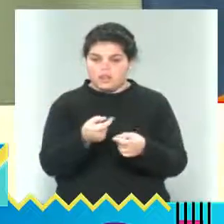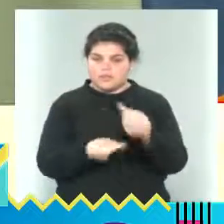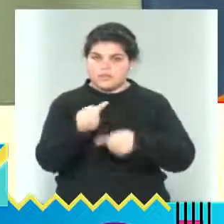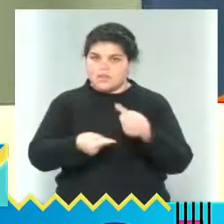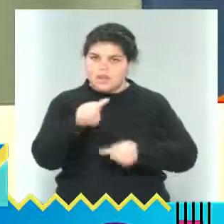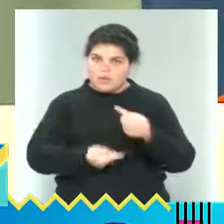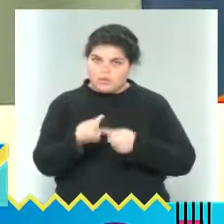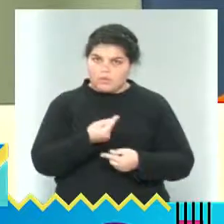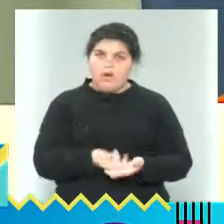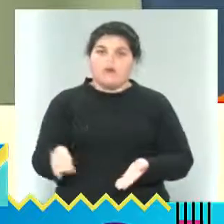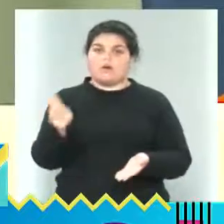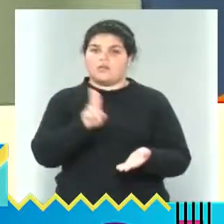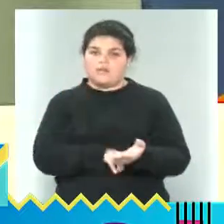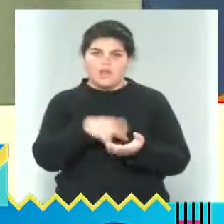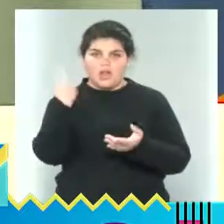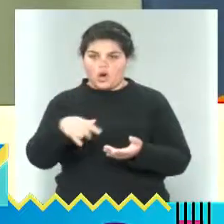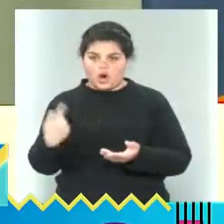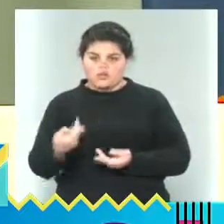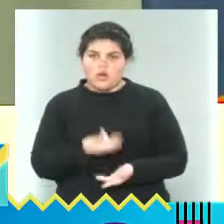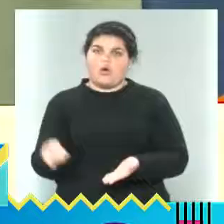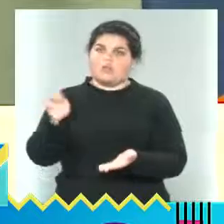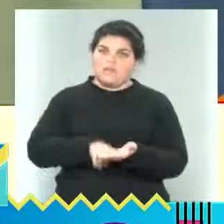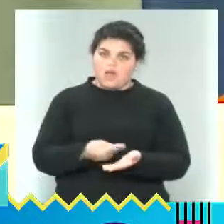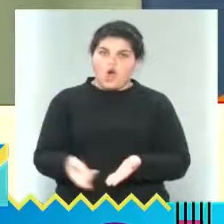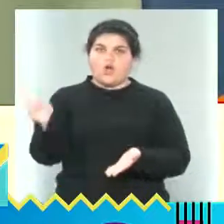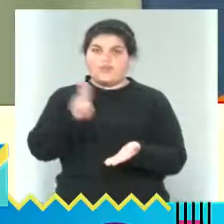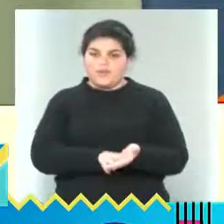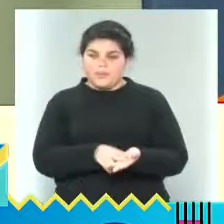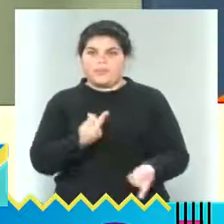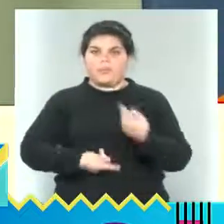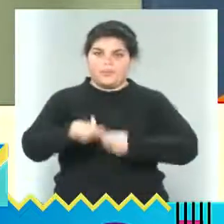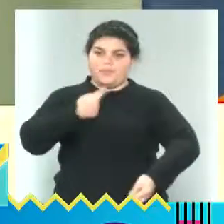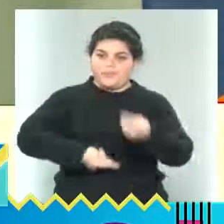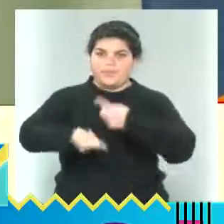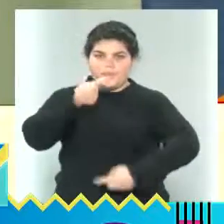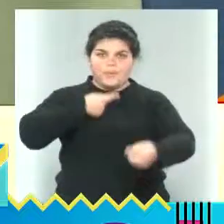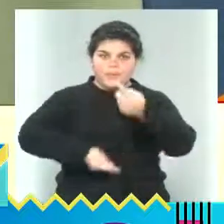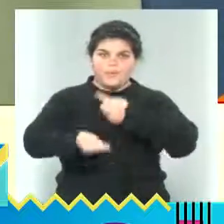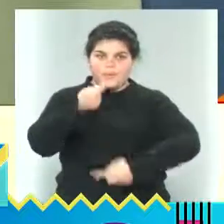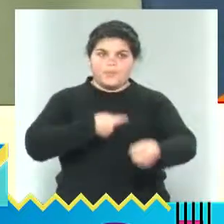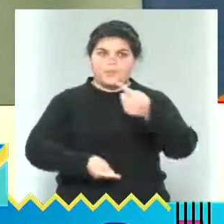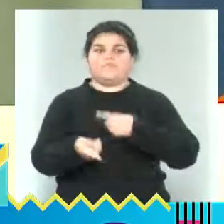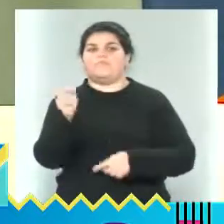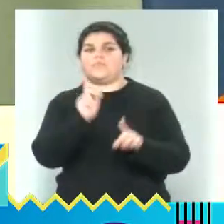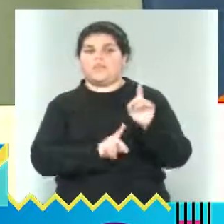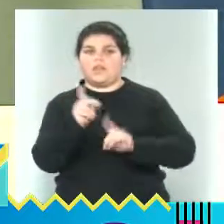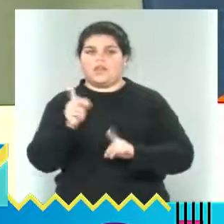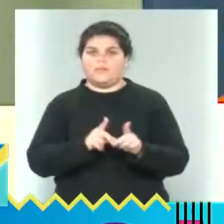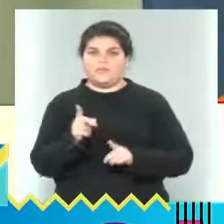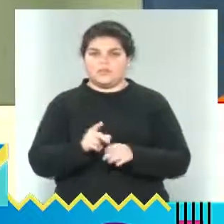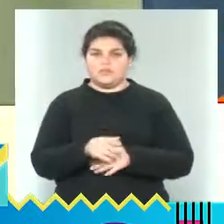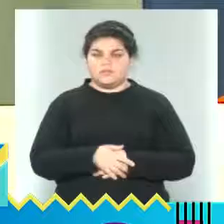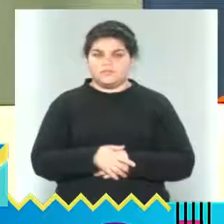y reutilizar el producto en general, por ahí la escoria de fundición